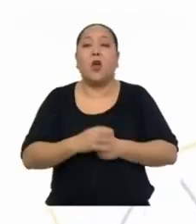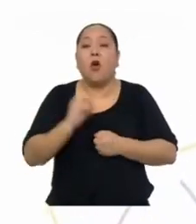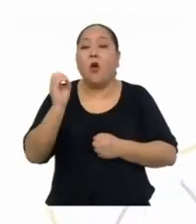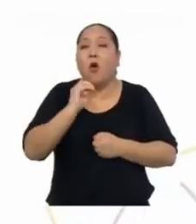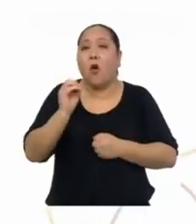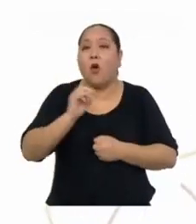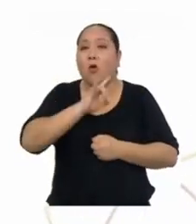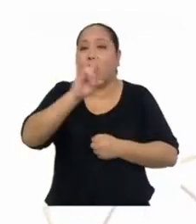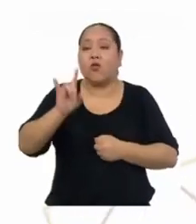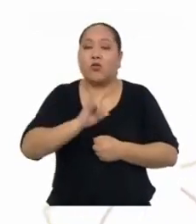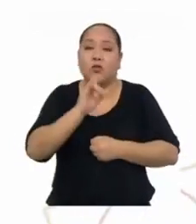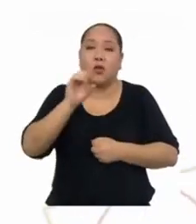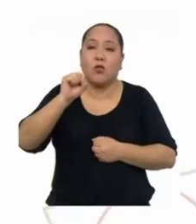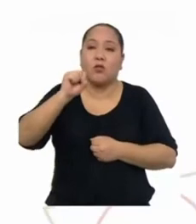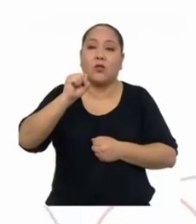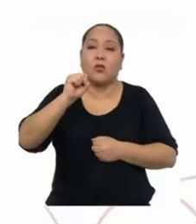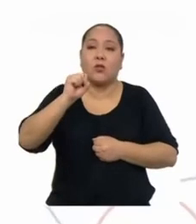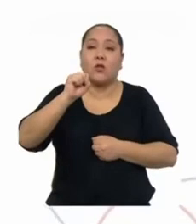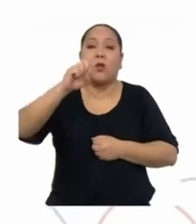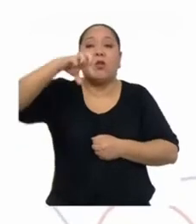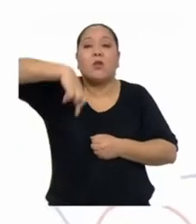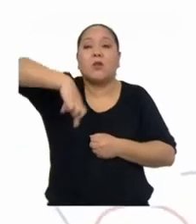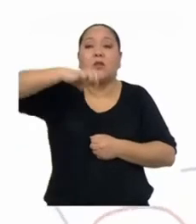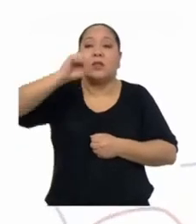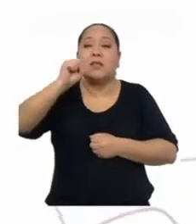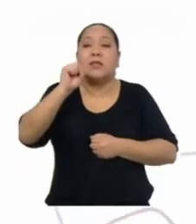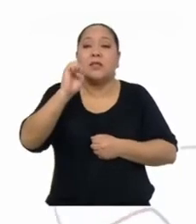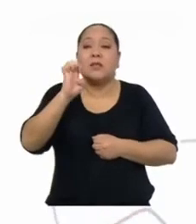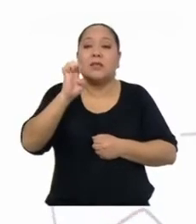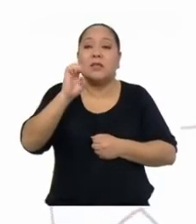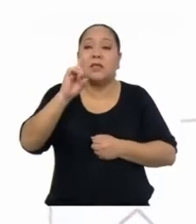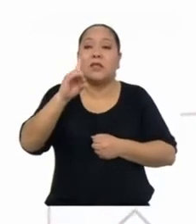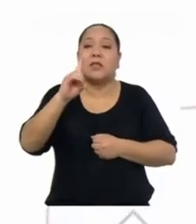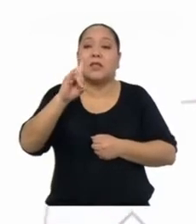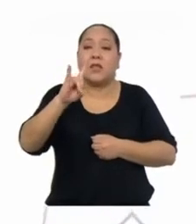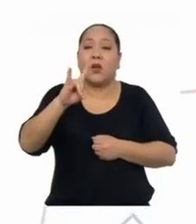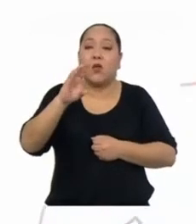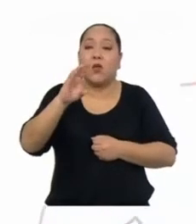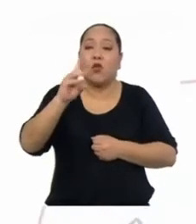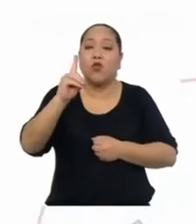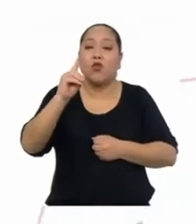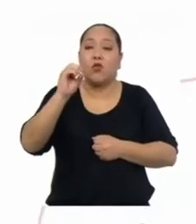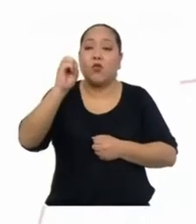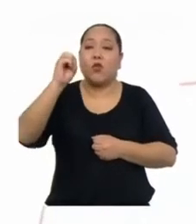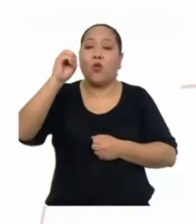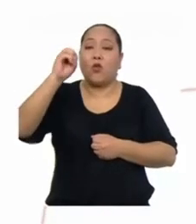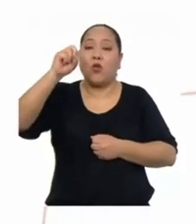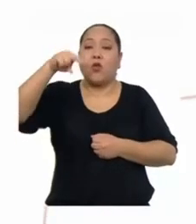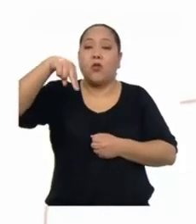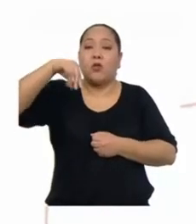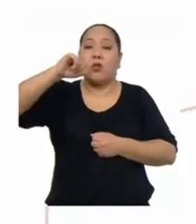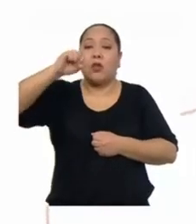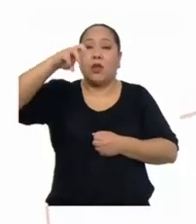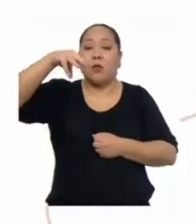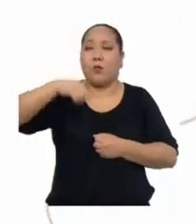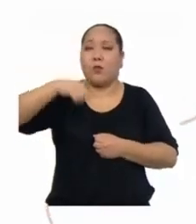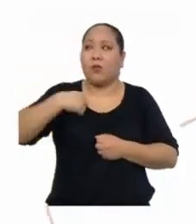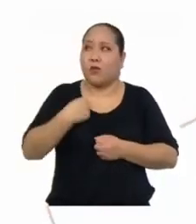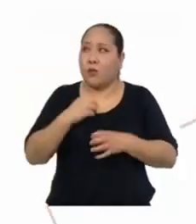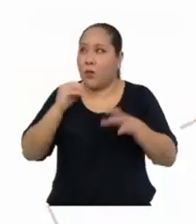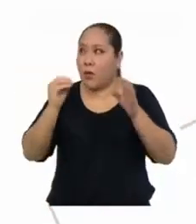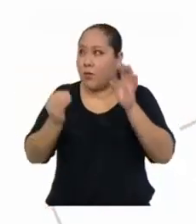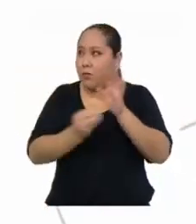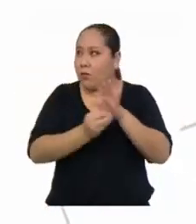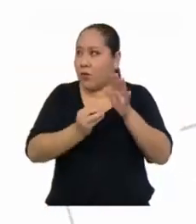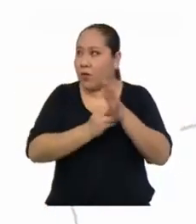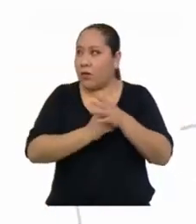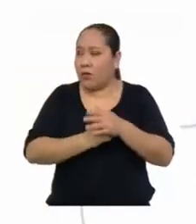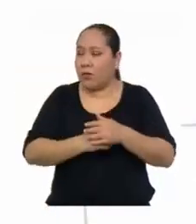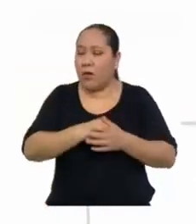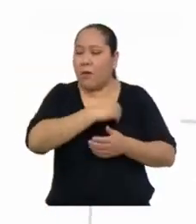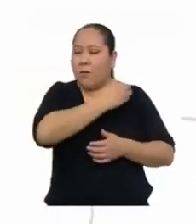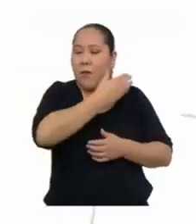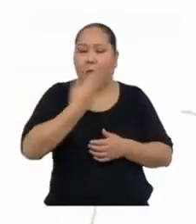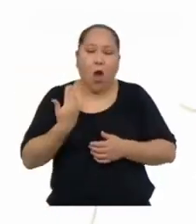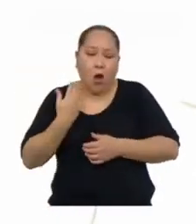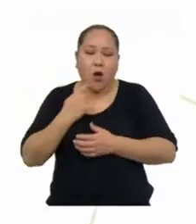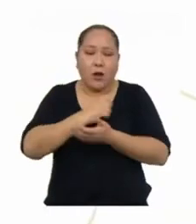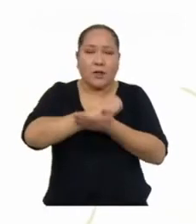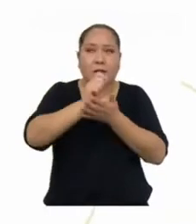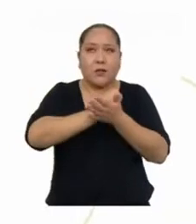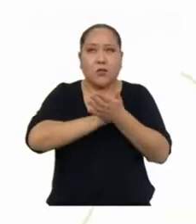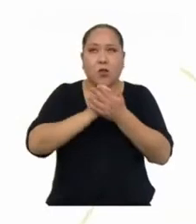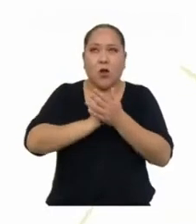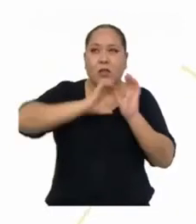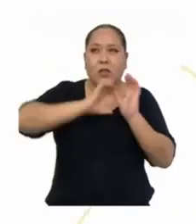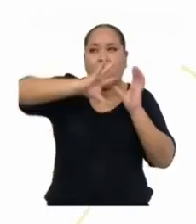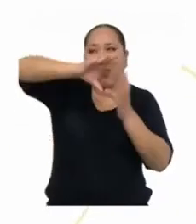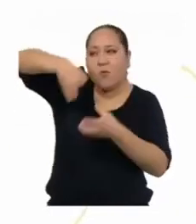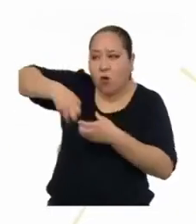usar un seudónimo también. ¿Puedo ponerme de seudónimo el mejor escritor del mundo mundial? Sí,